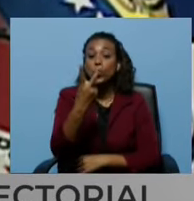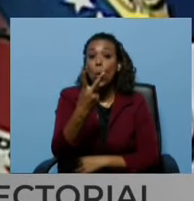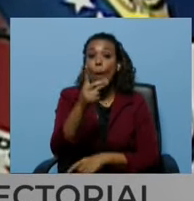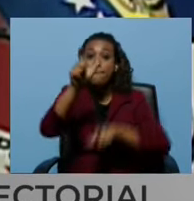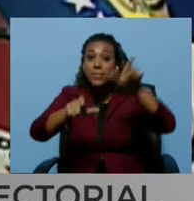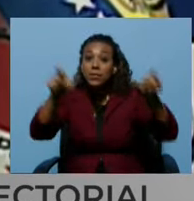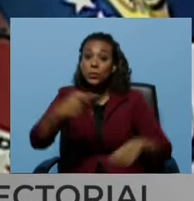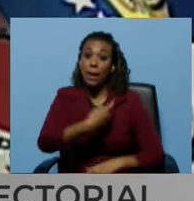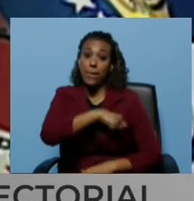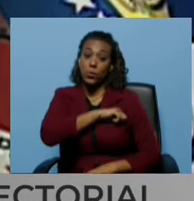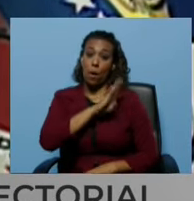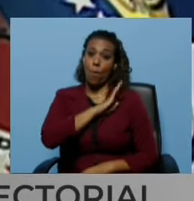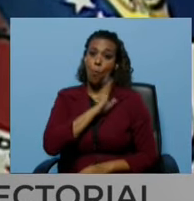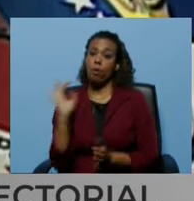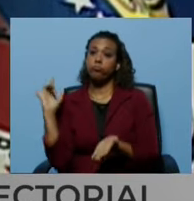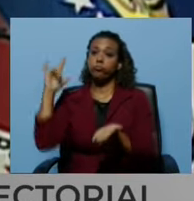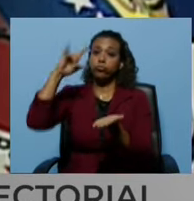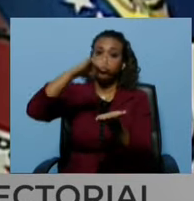españoles.